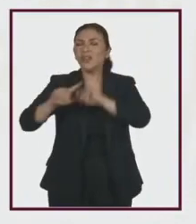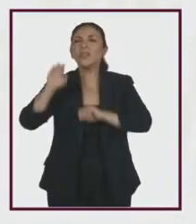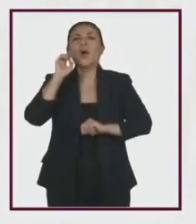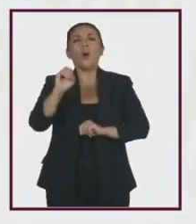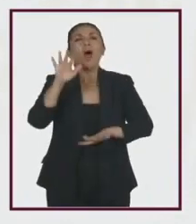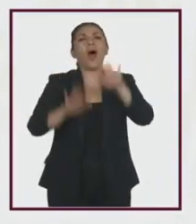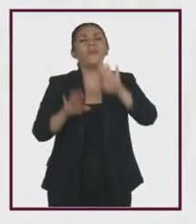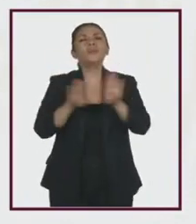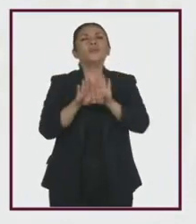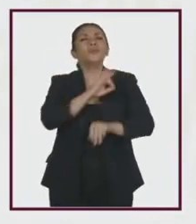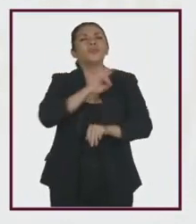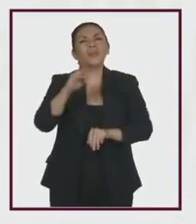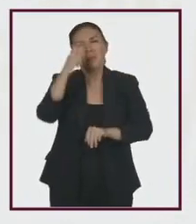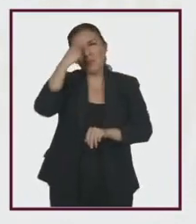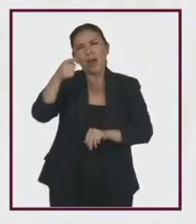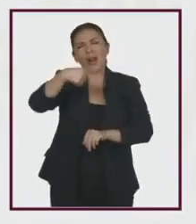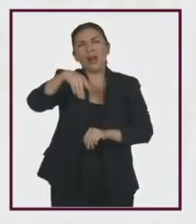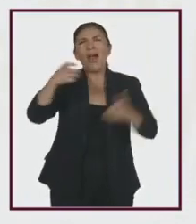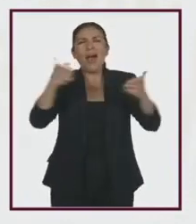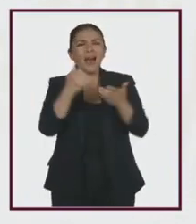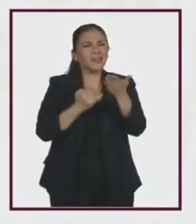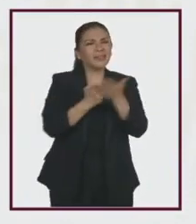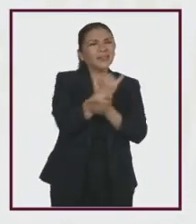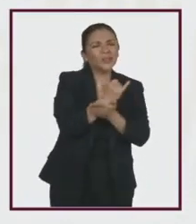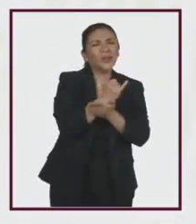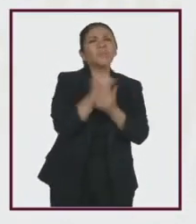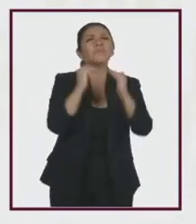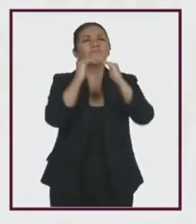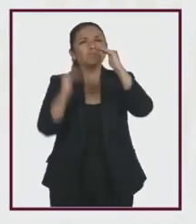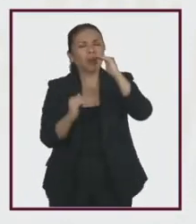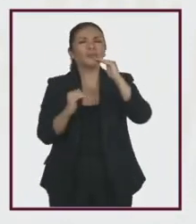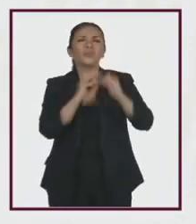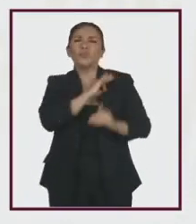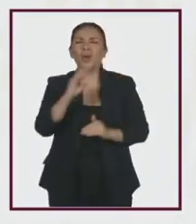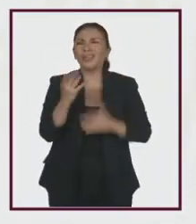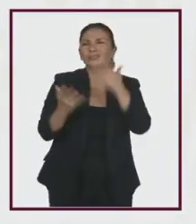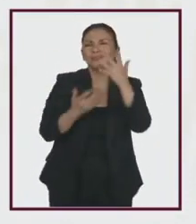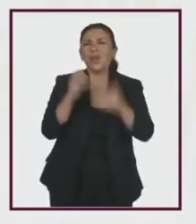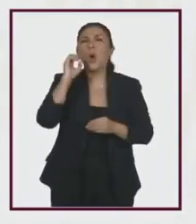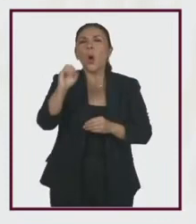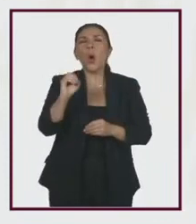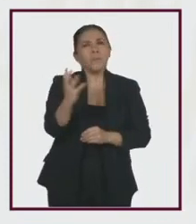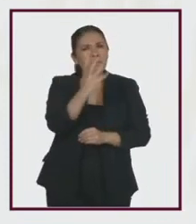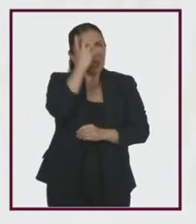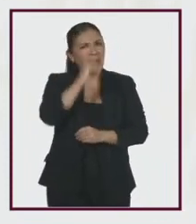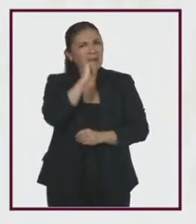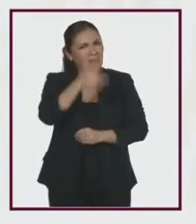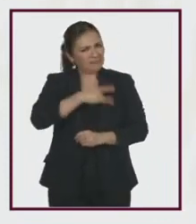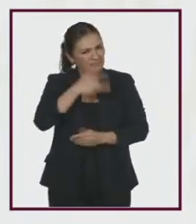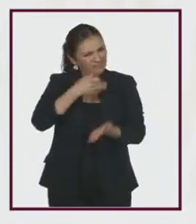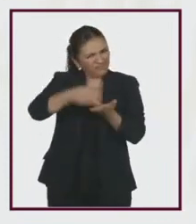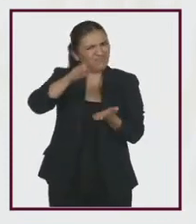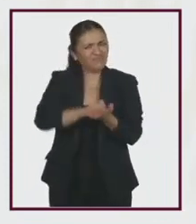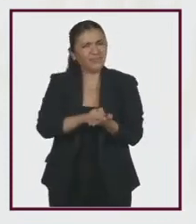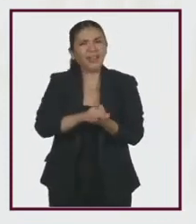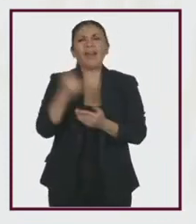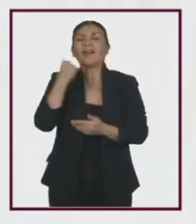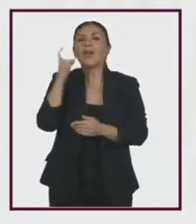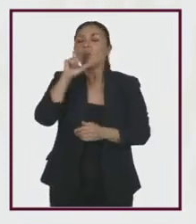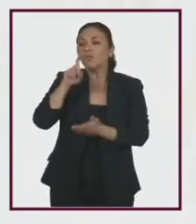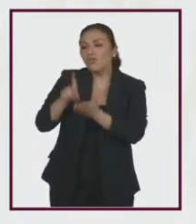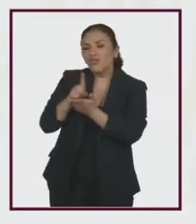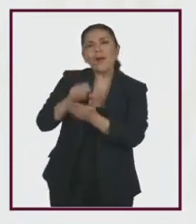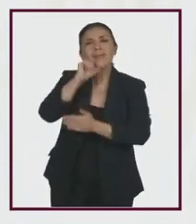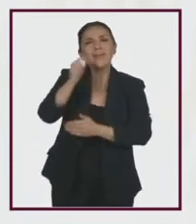menor capacidad para tomar algunas decisiones, o estamos mucho más desinhibidos que cuando no estamos consumiendo las sustancias,